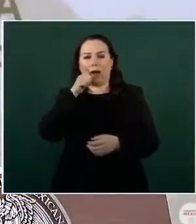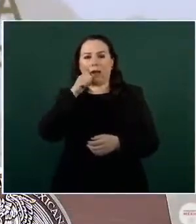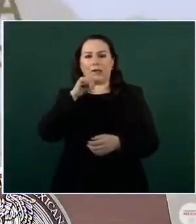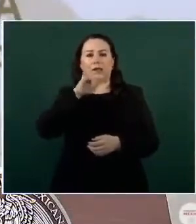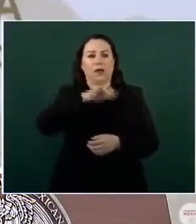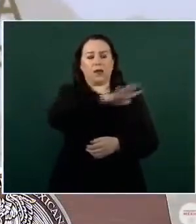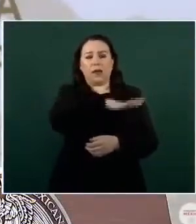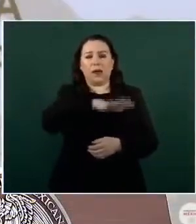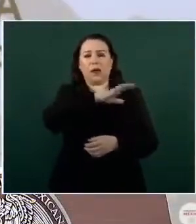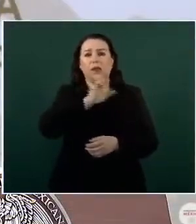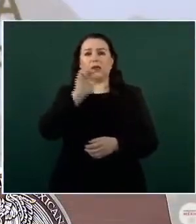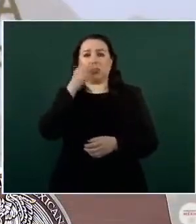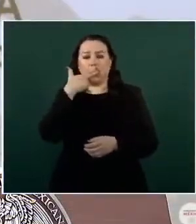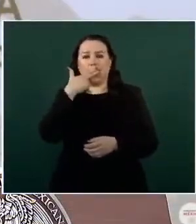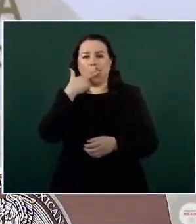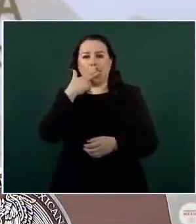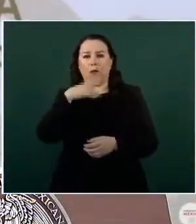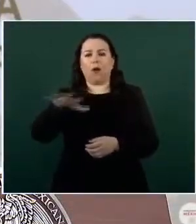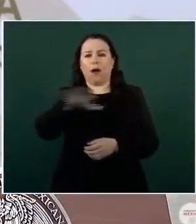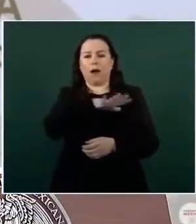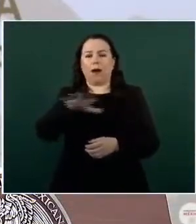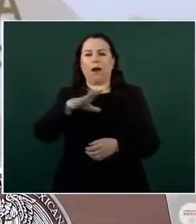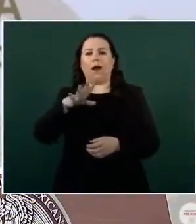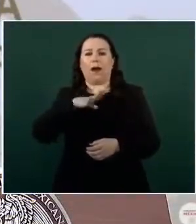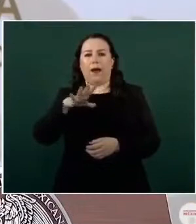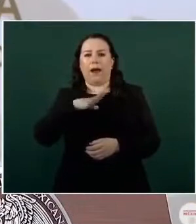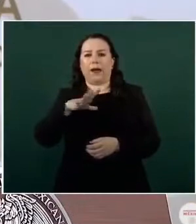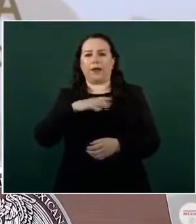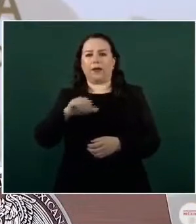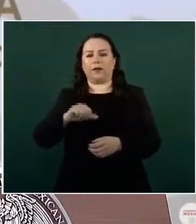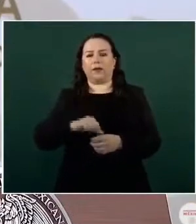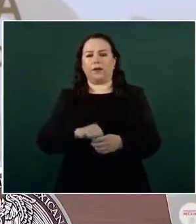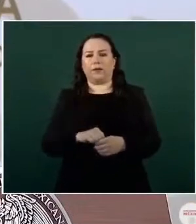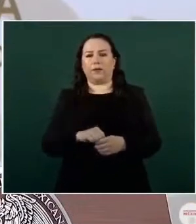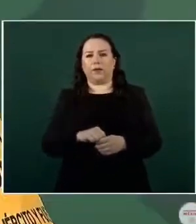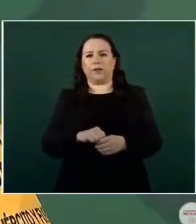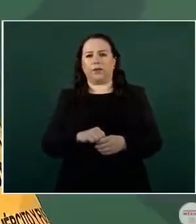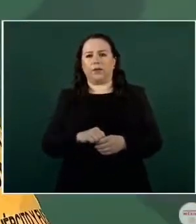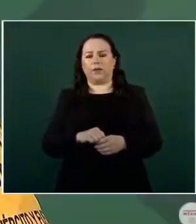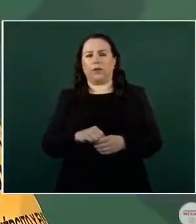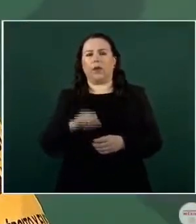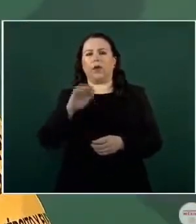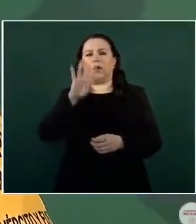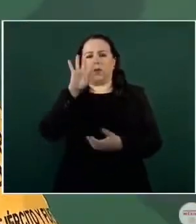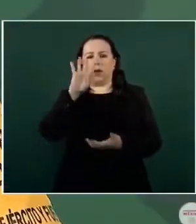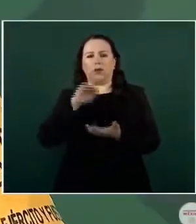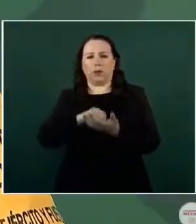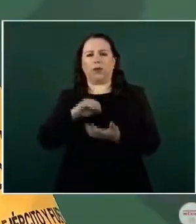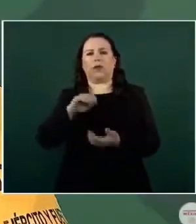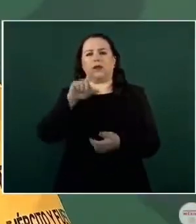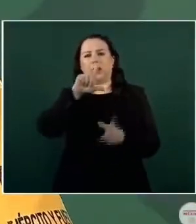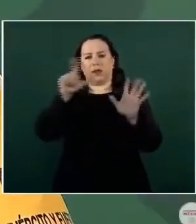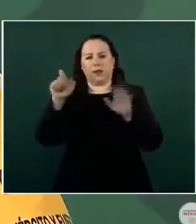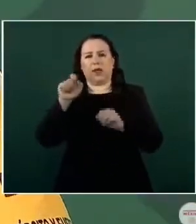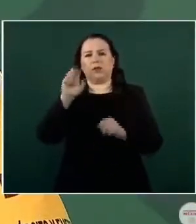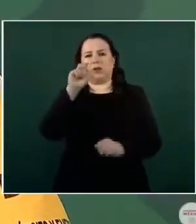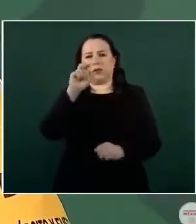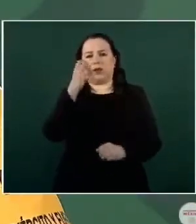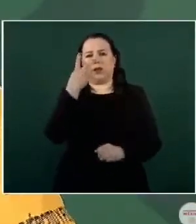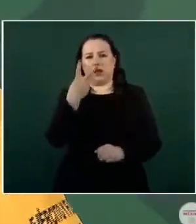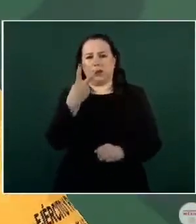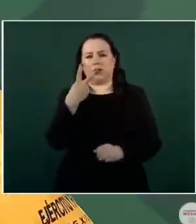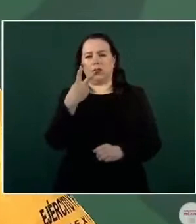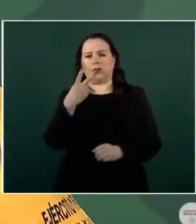el 66% de los efectivos policiales, 4.732 elementos trabajando en esos